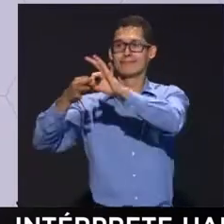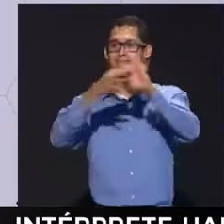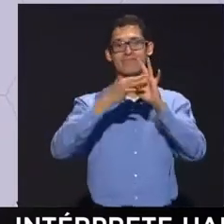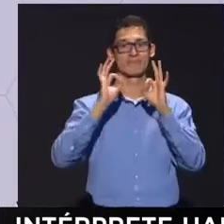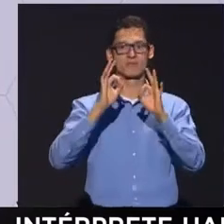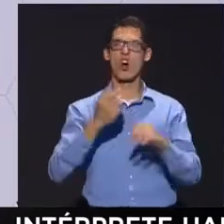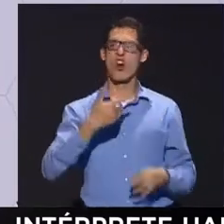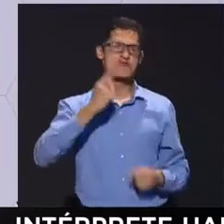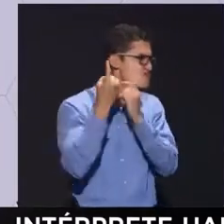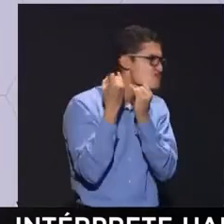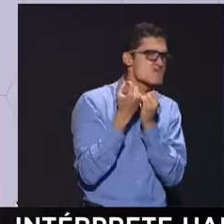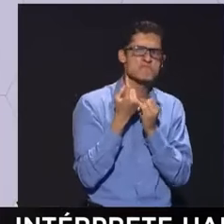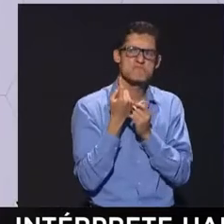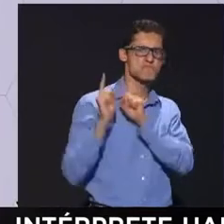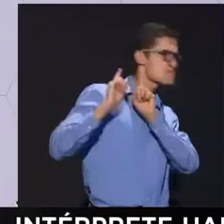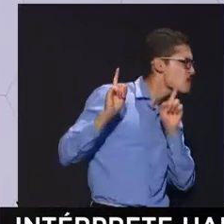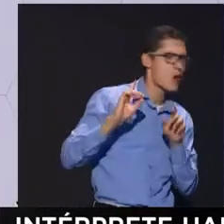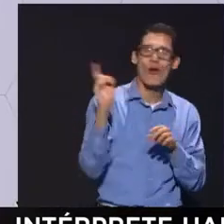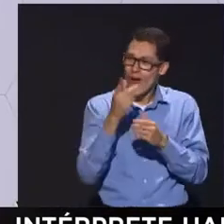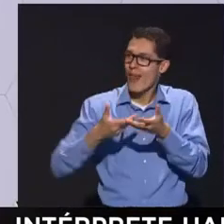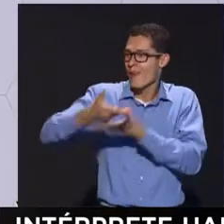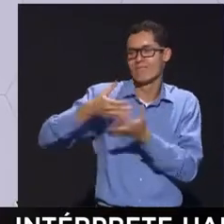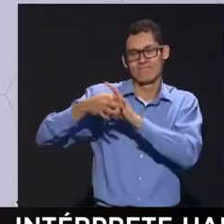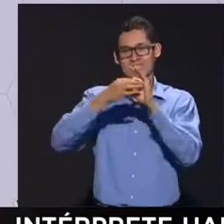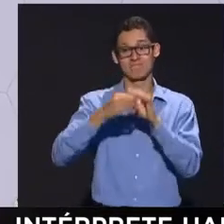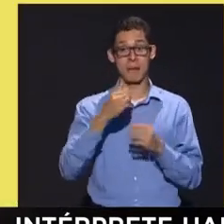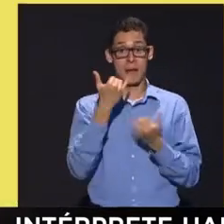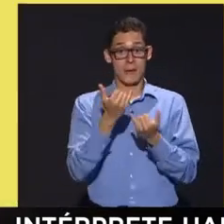quiero invitarlos a que veamos el video de Isabel Muñoz que nos preparó.